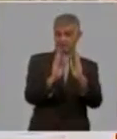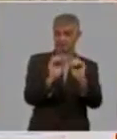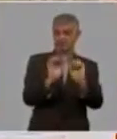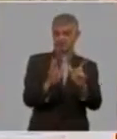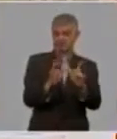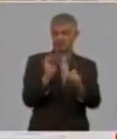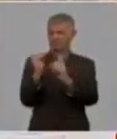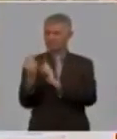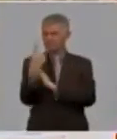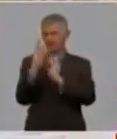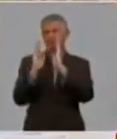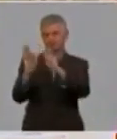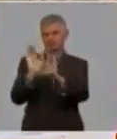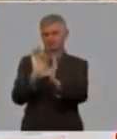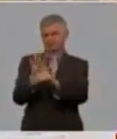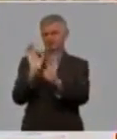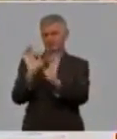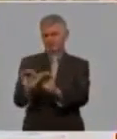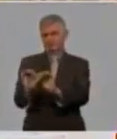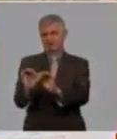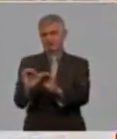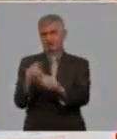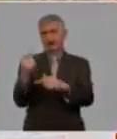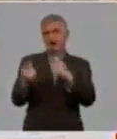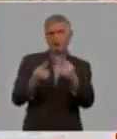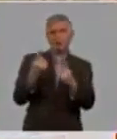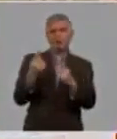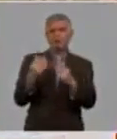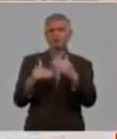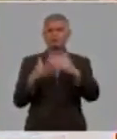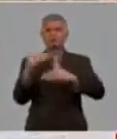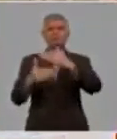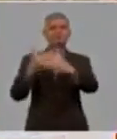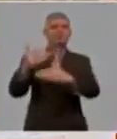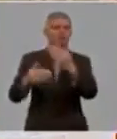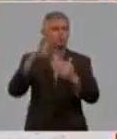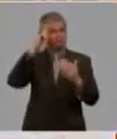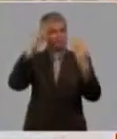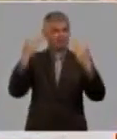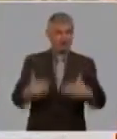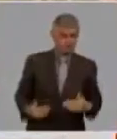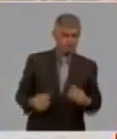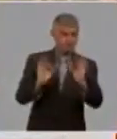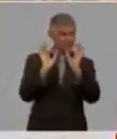realmente ya desde la primera fase, un grupo de protocolos de salud específicos para las